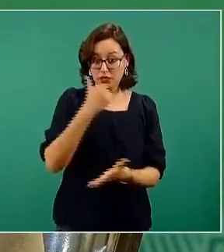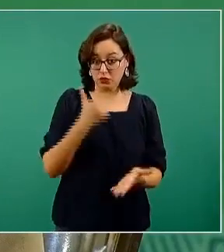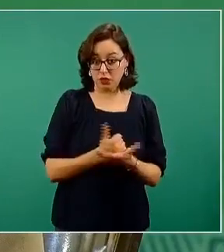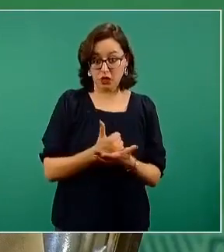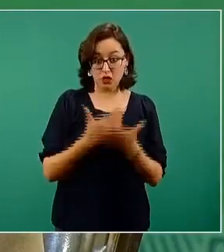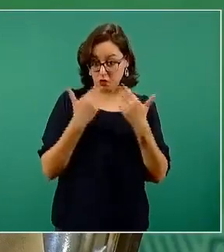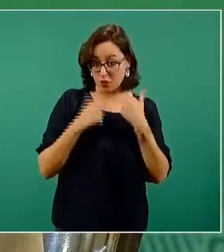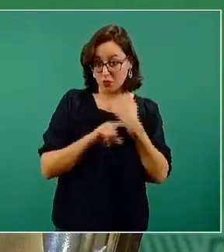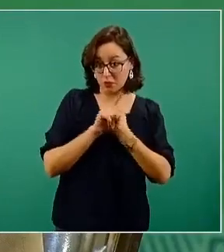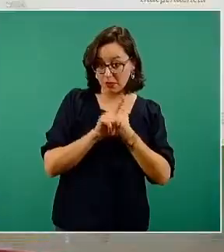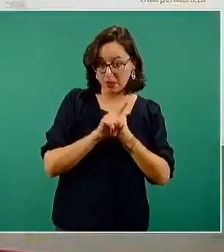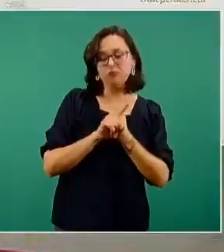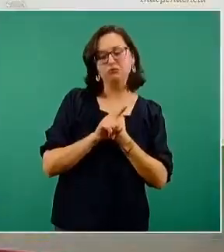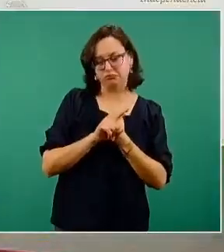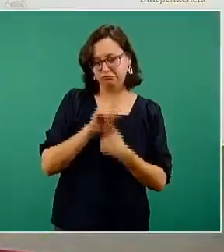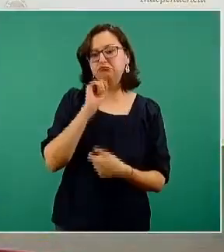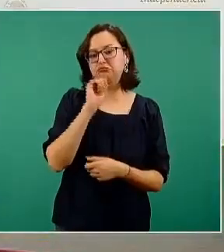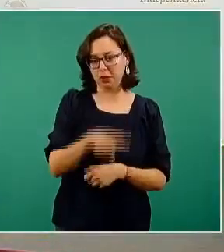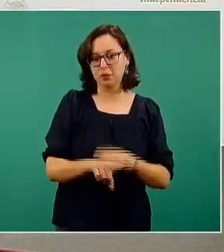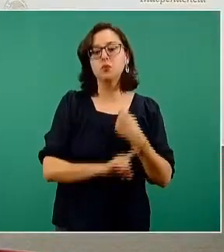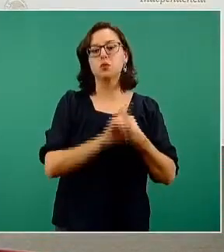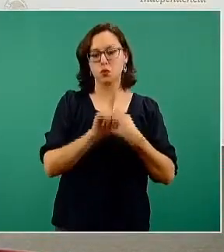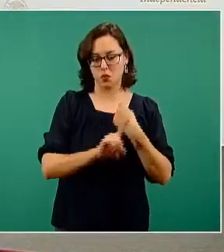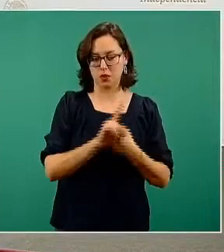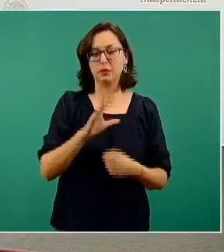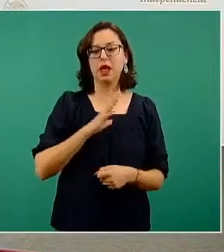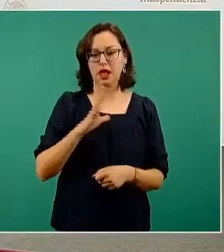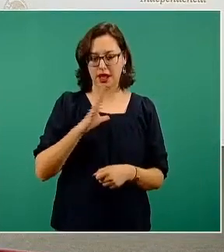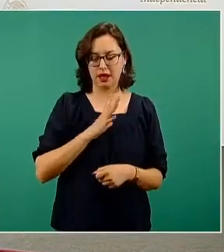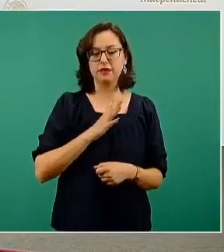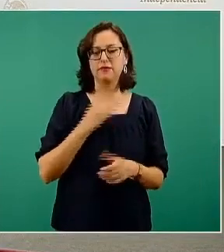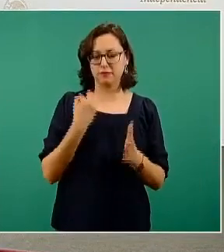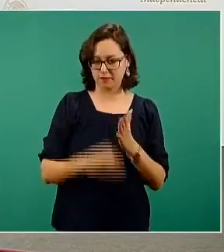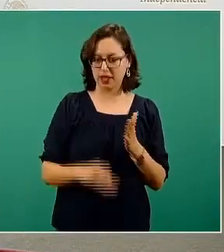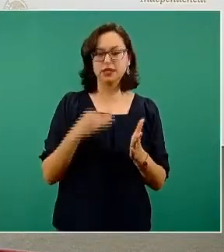serios de cobertura, existan problemas muy serios de vulnerabilidad